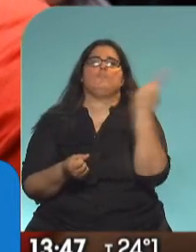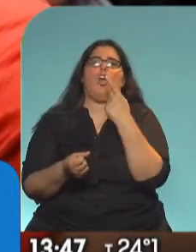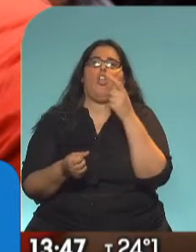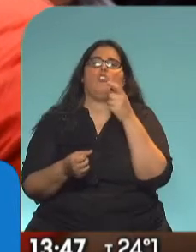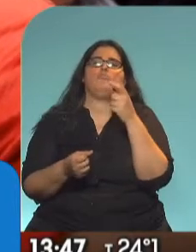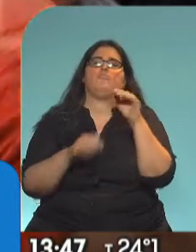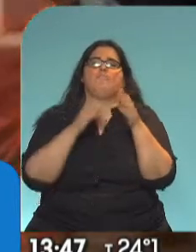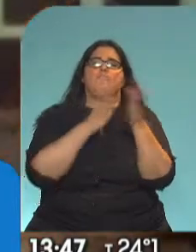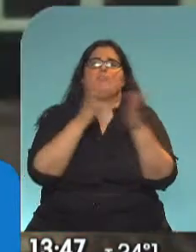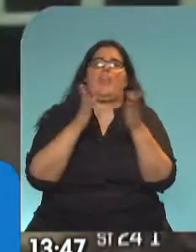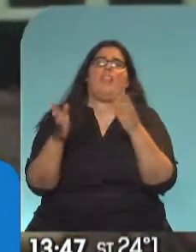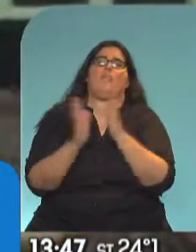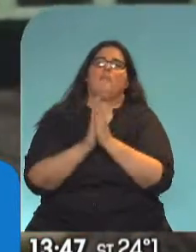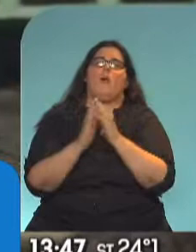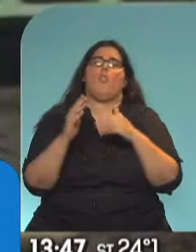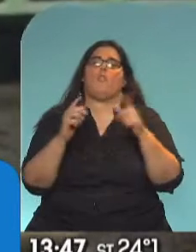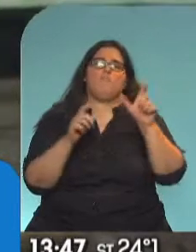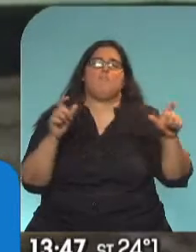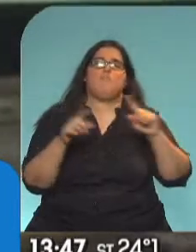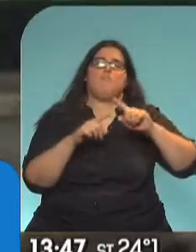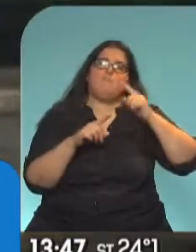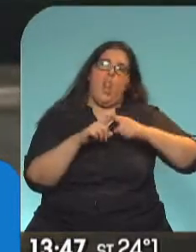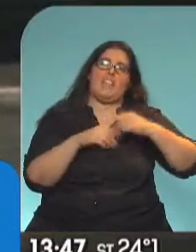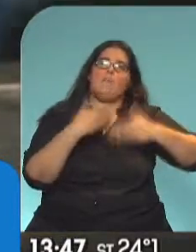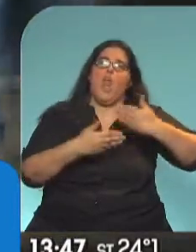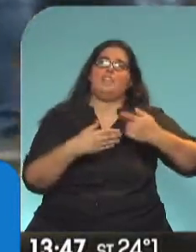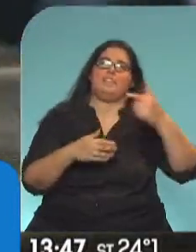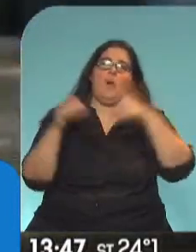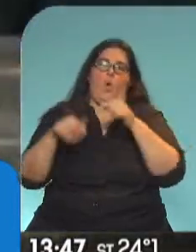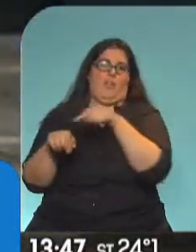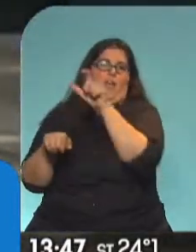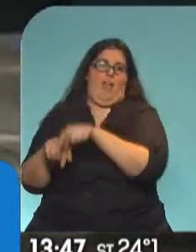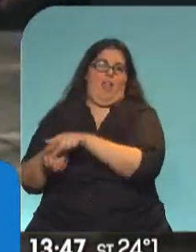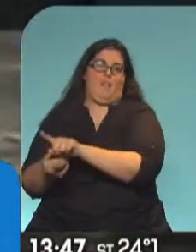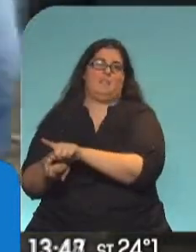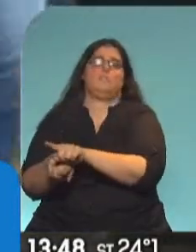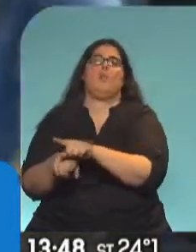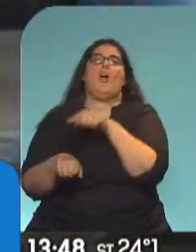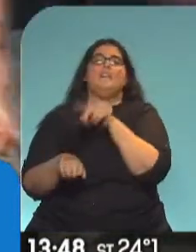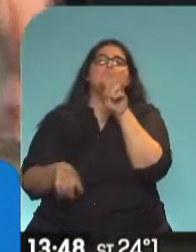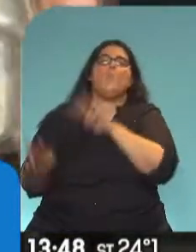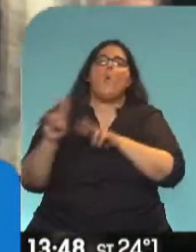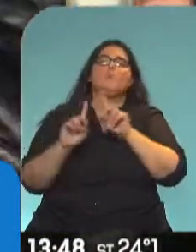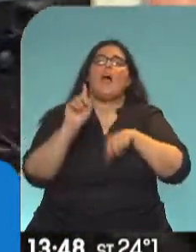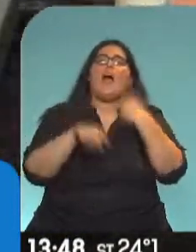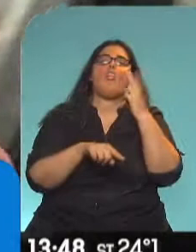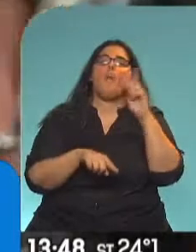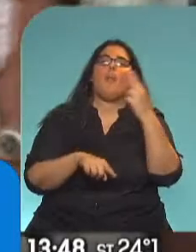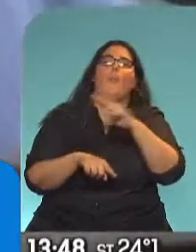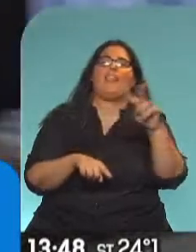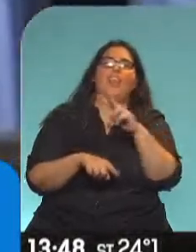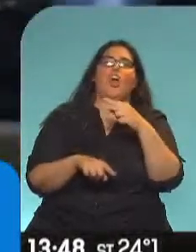los progresistas. Estas elecciones van perfilando el inicio de la campaña 2022. Doria, uno